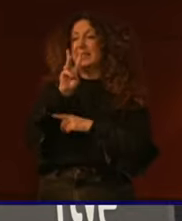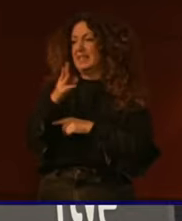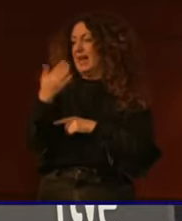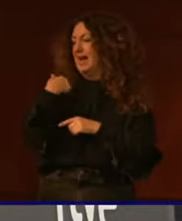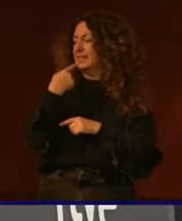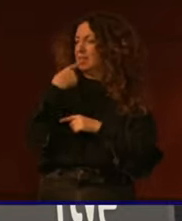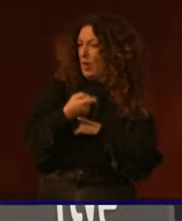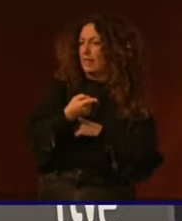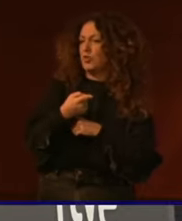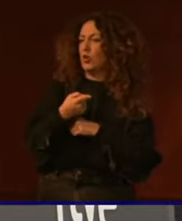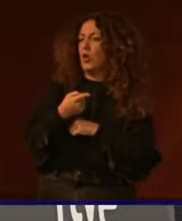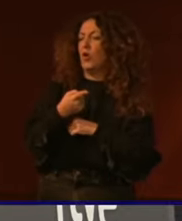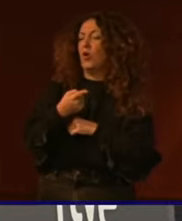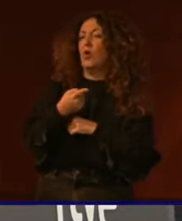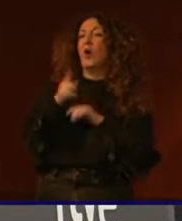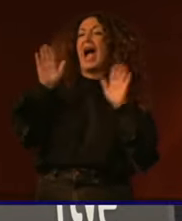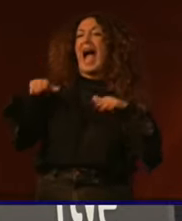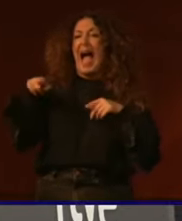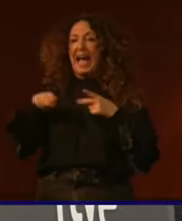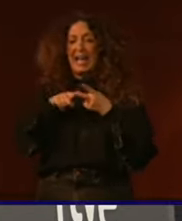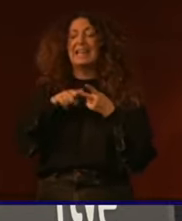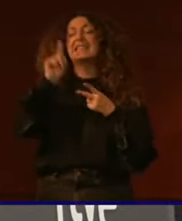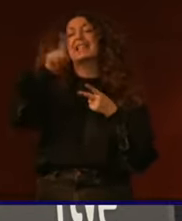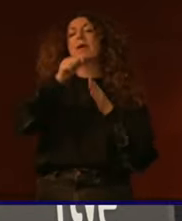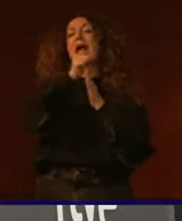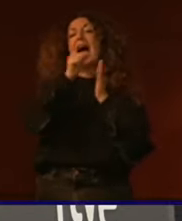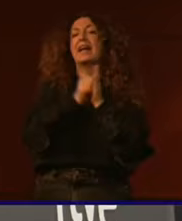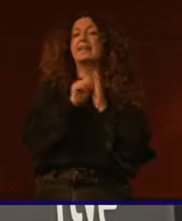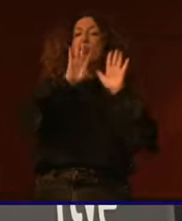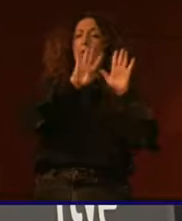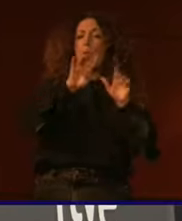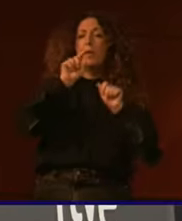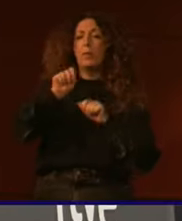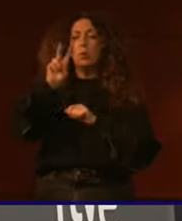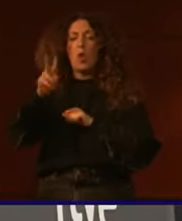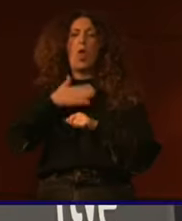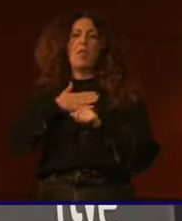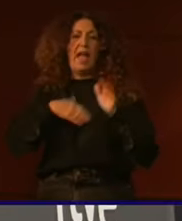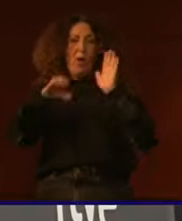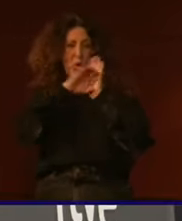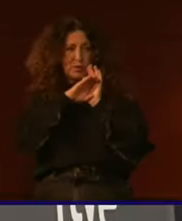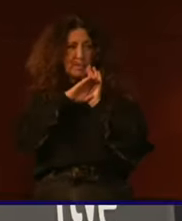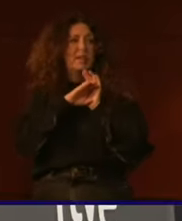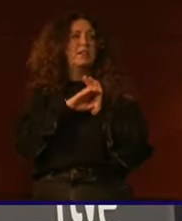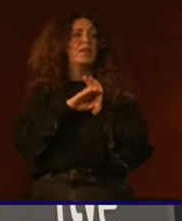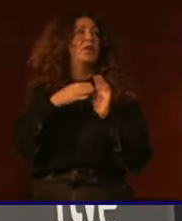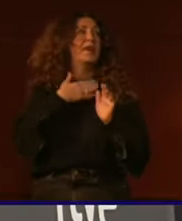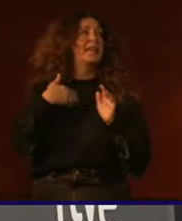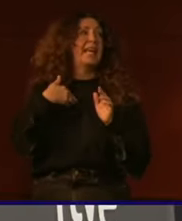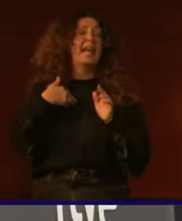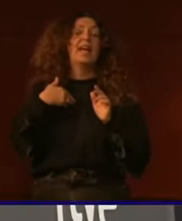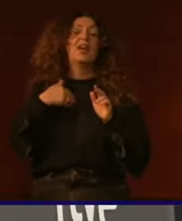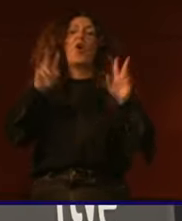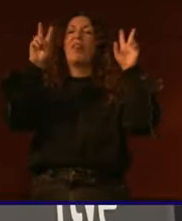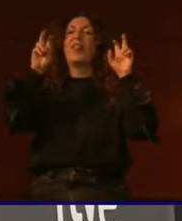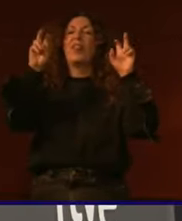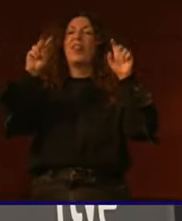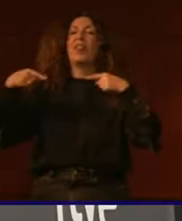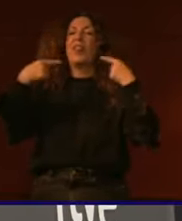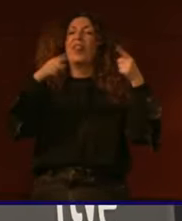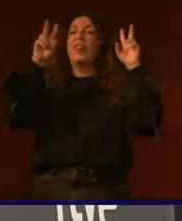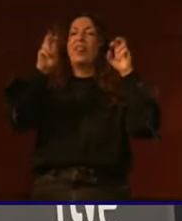hecho referencia, el artículo 9.2 de la Constitución, y de alguna forma quiero traer a citar a una cita